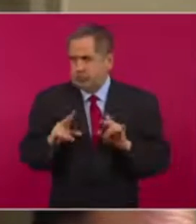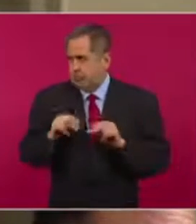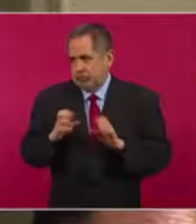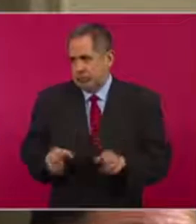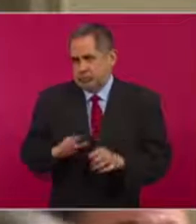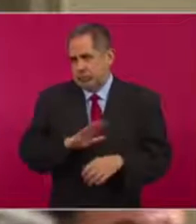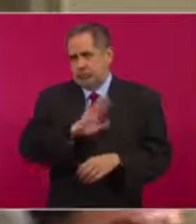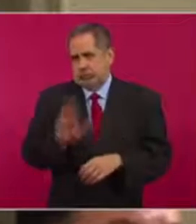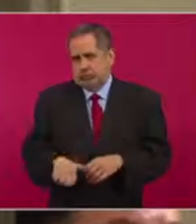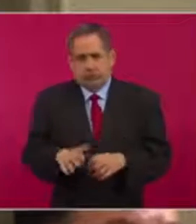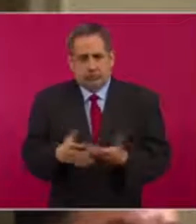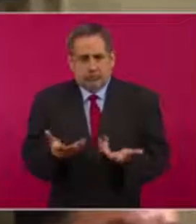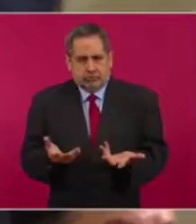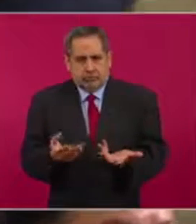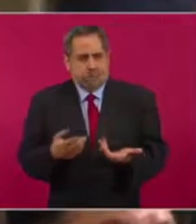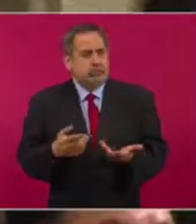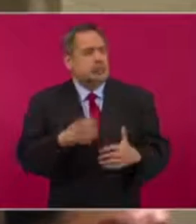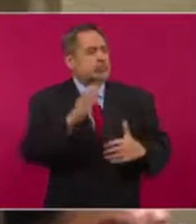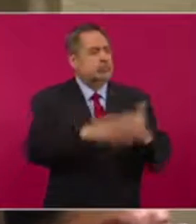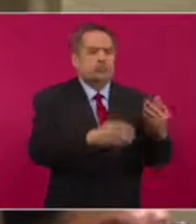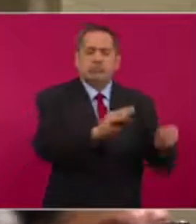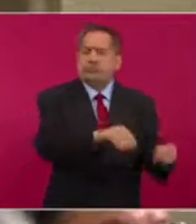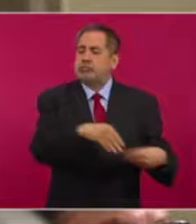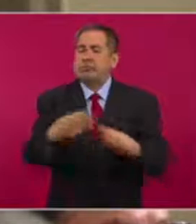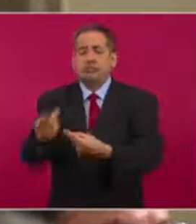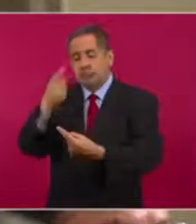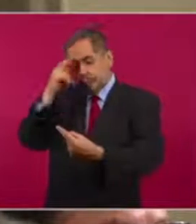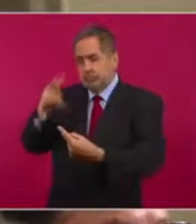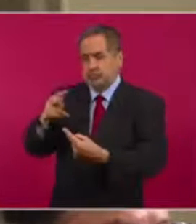nosotros cuando ya se acabe